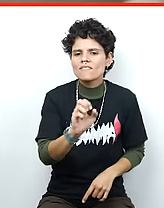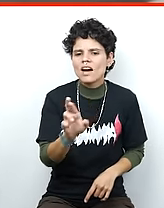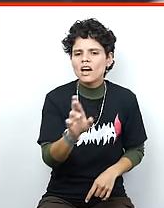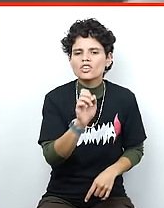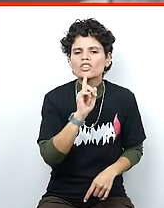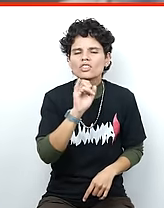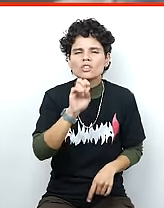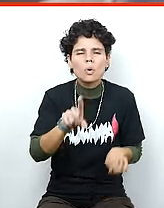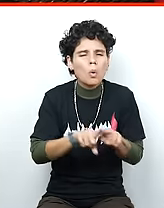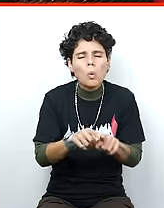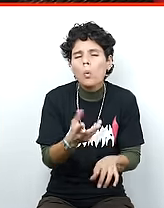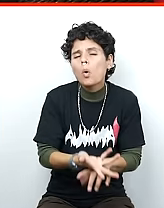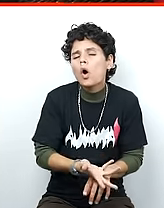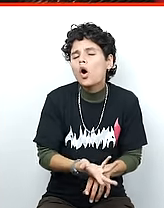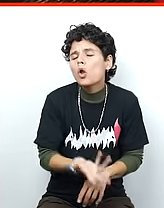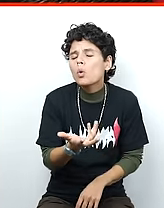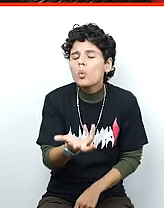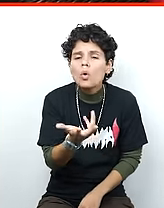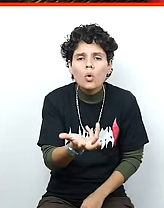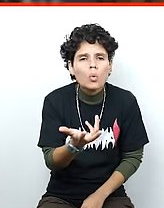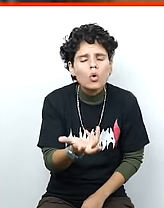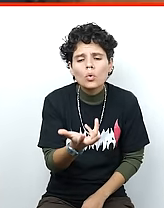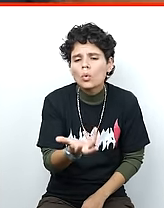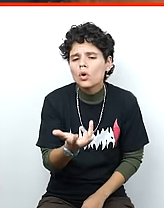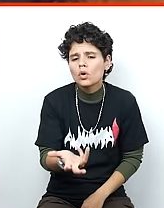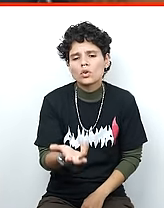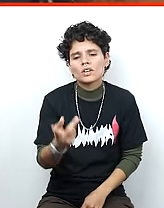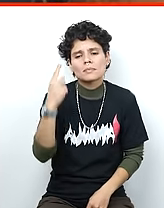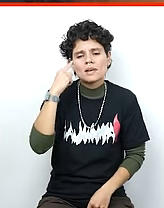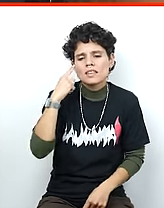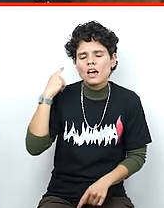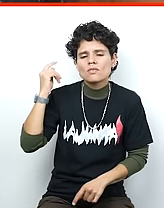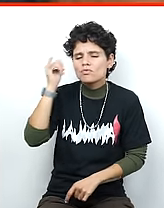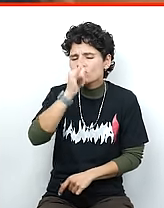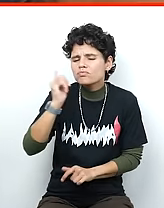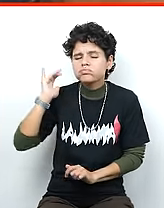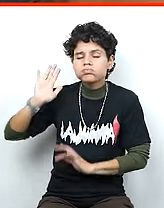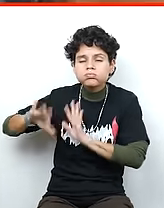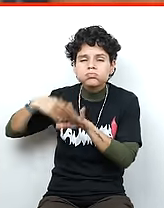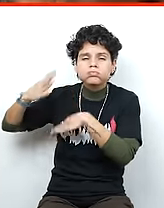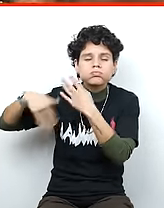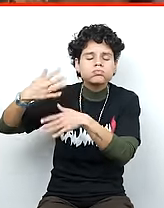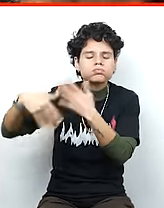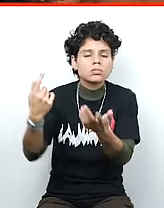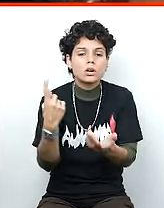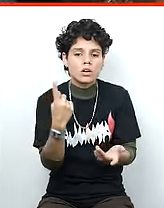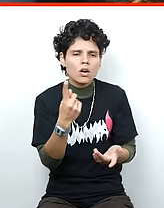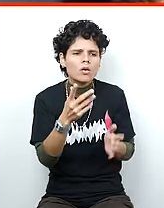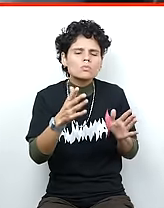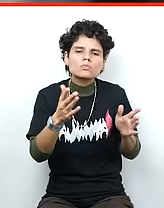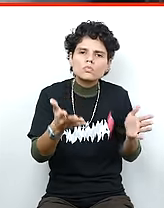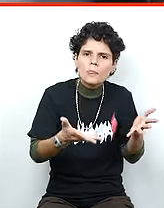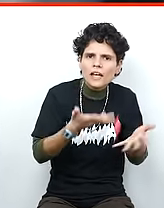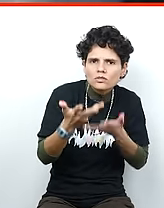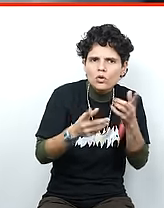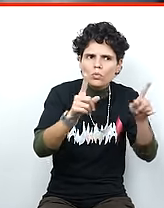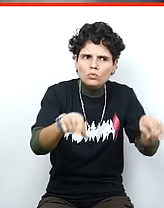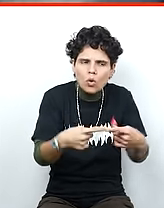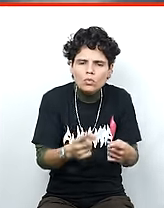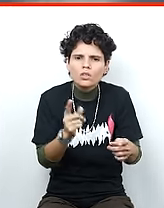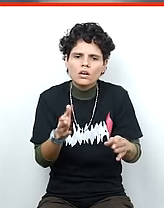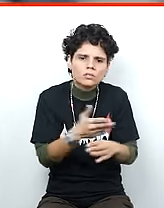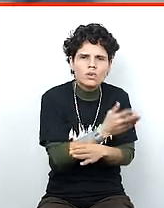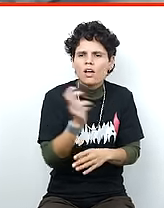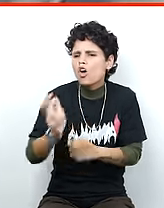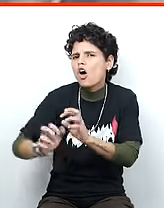barrotín era tan agüeonado, tan weón, que venía de tanto tiempo que cuando empezaban a darse cuenta que la música o haciendo cosas buenas también podían ganar plata,